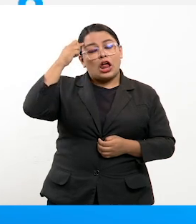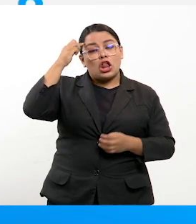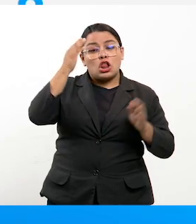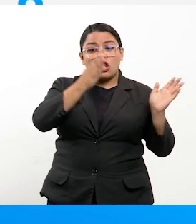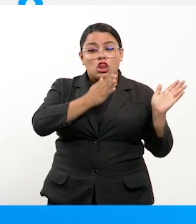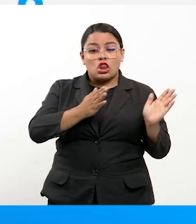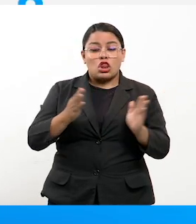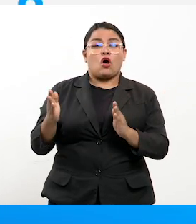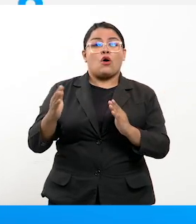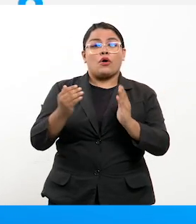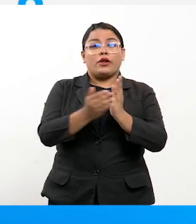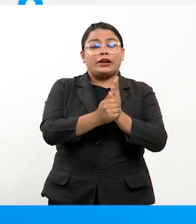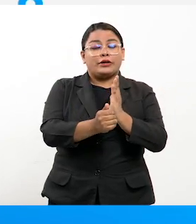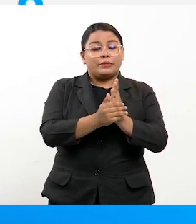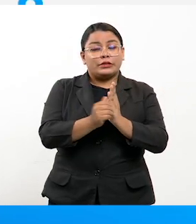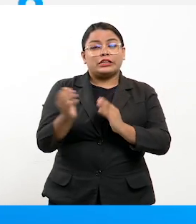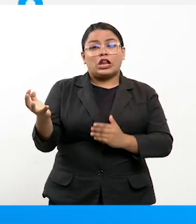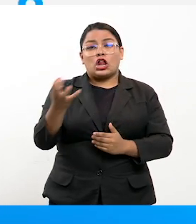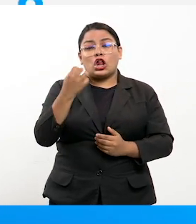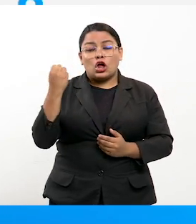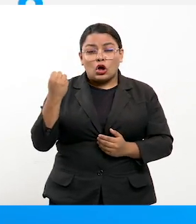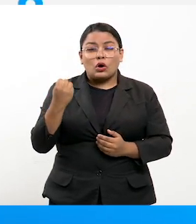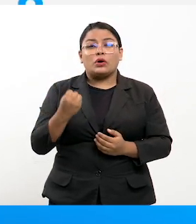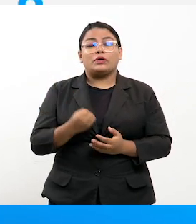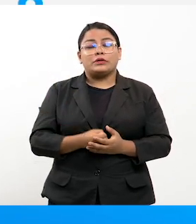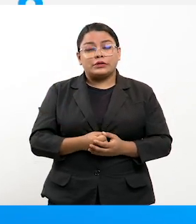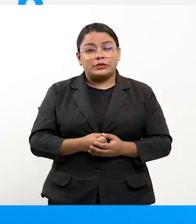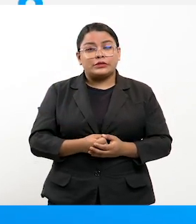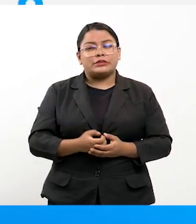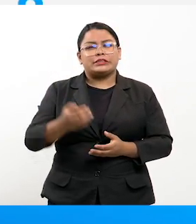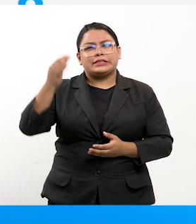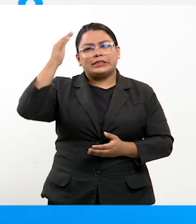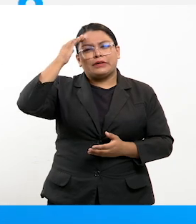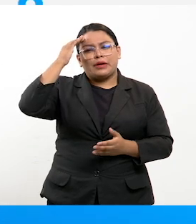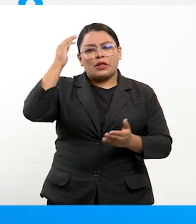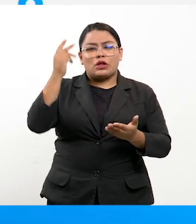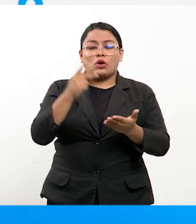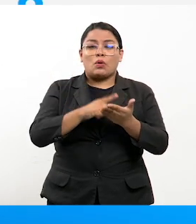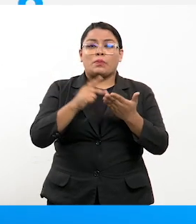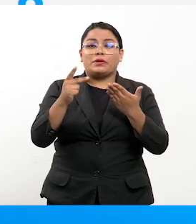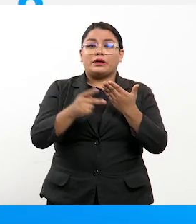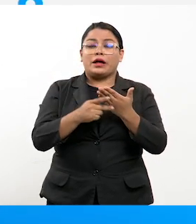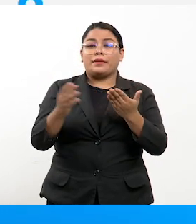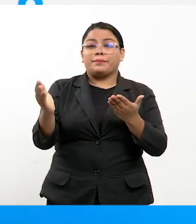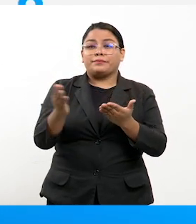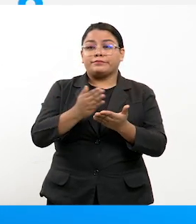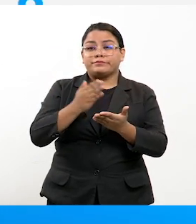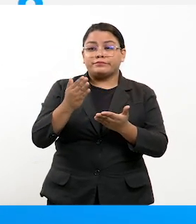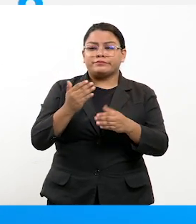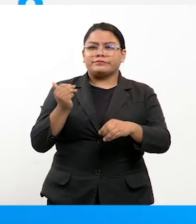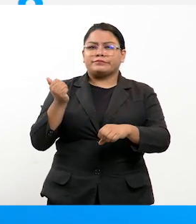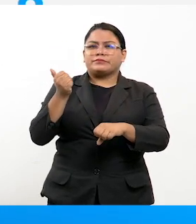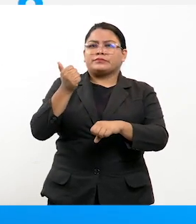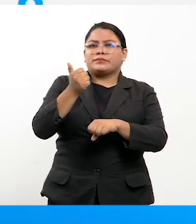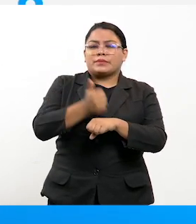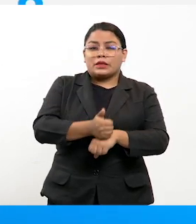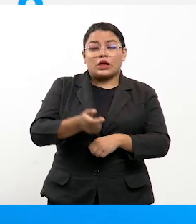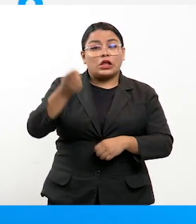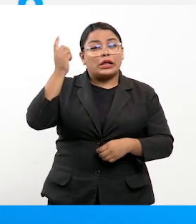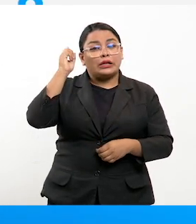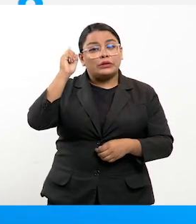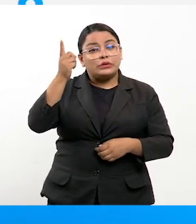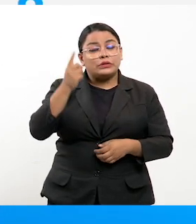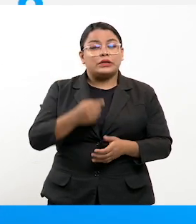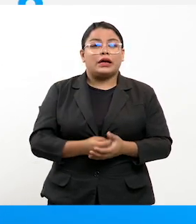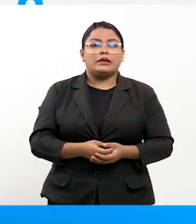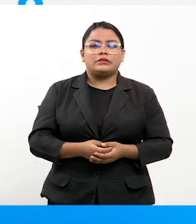las competencias e indicadores de logro definidos en los programas de estudio. Deben ser establecidos por el docente